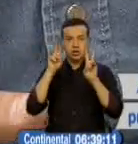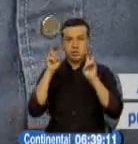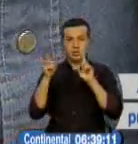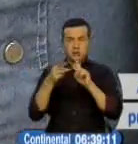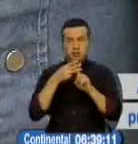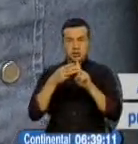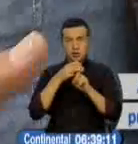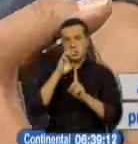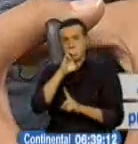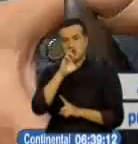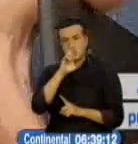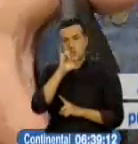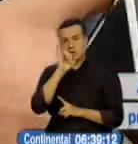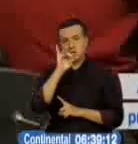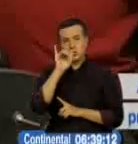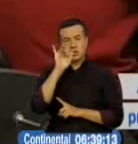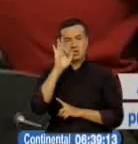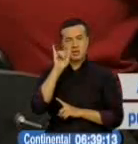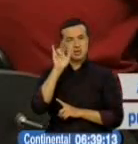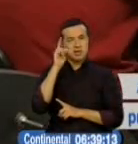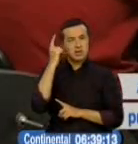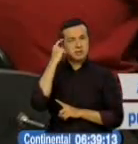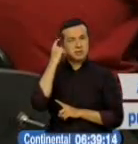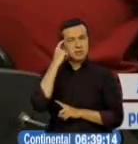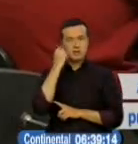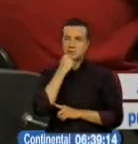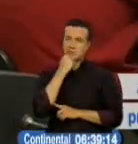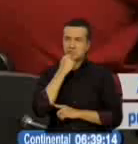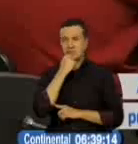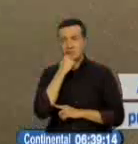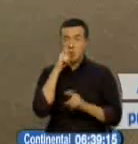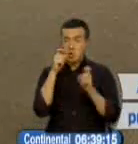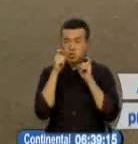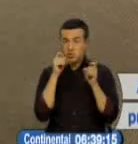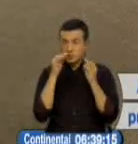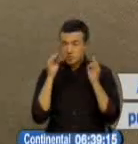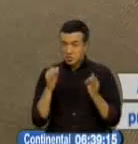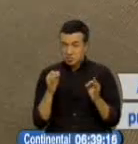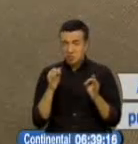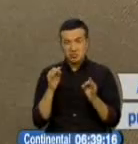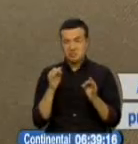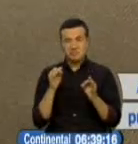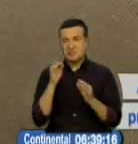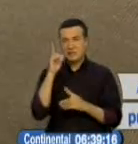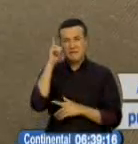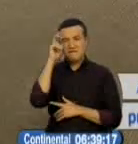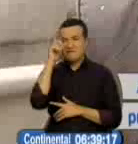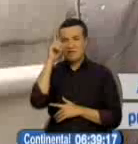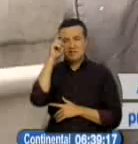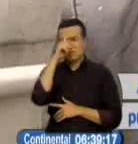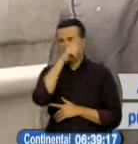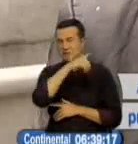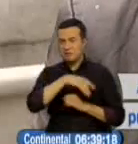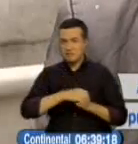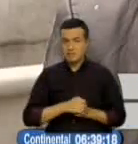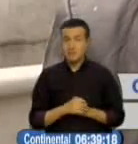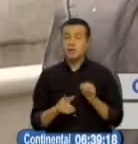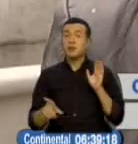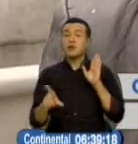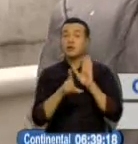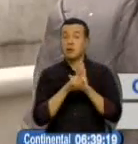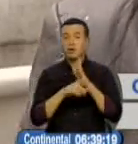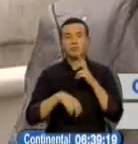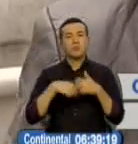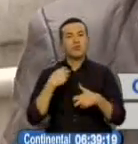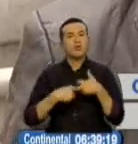sociales, Cristian Espinosa, no es tan optimista respecto a los defectos de control que se pretende tenga esta disposición legal. Esta ley tiene un problema